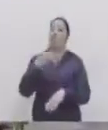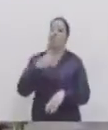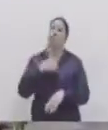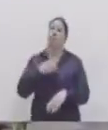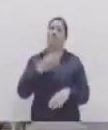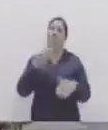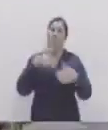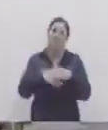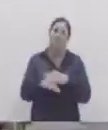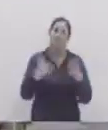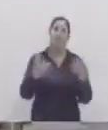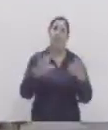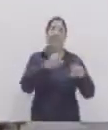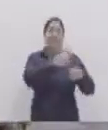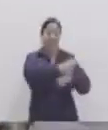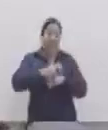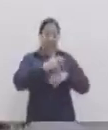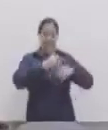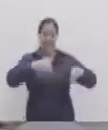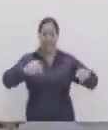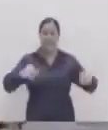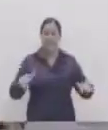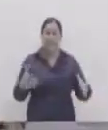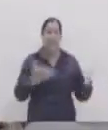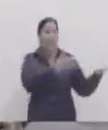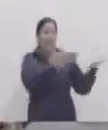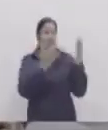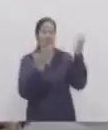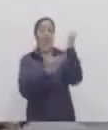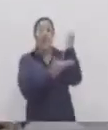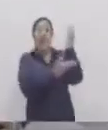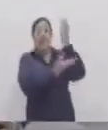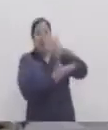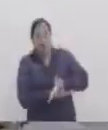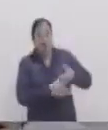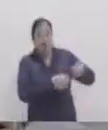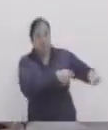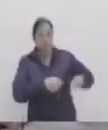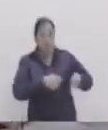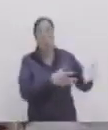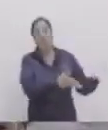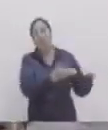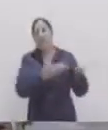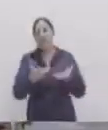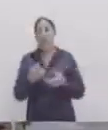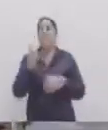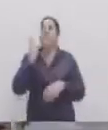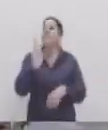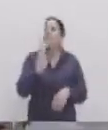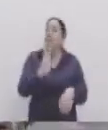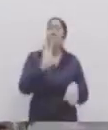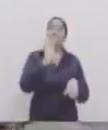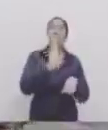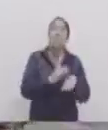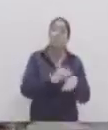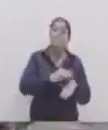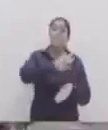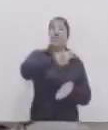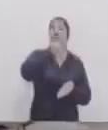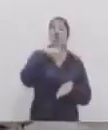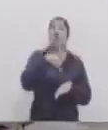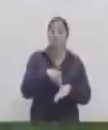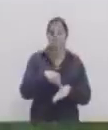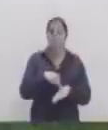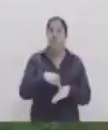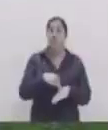entrar a labrar la tierra, a traer la leña, a cortar los árboles, ¿verdad? Debemos siempre pedir